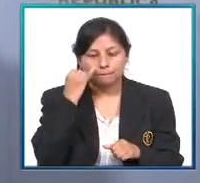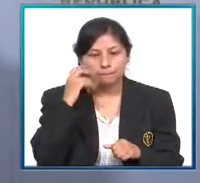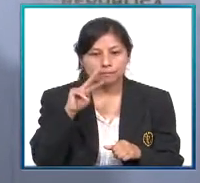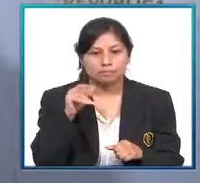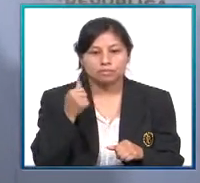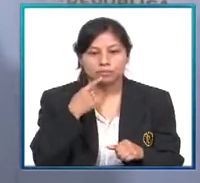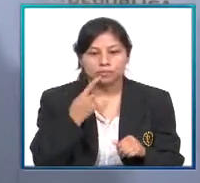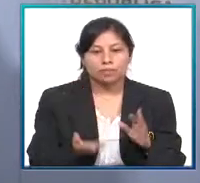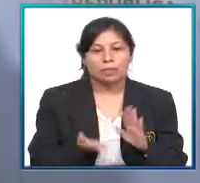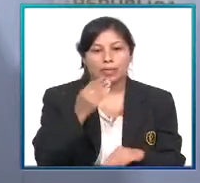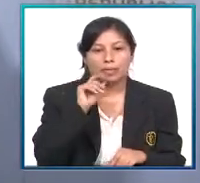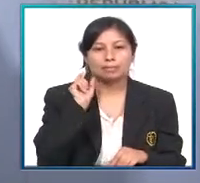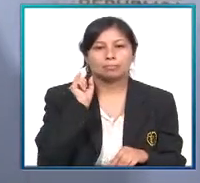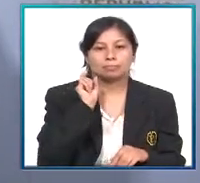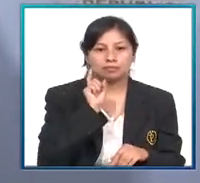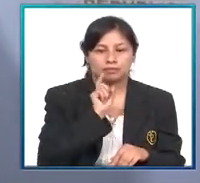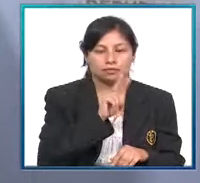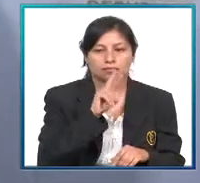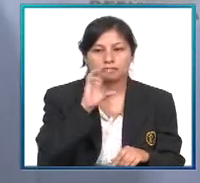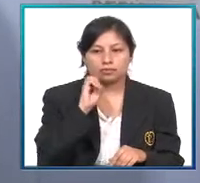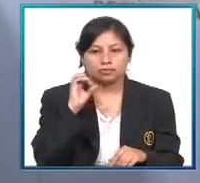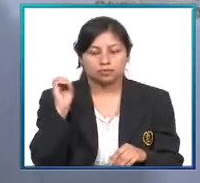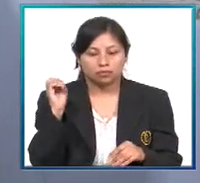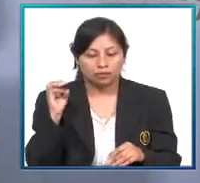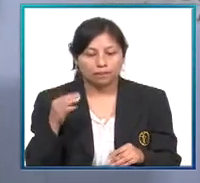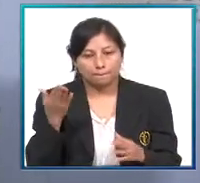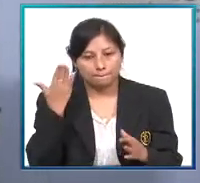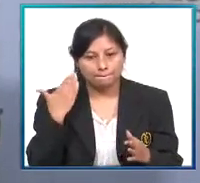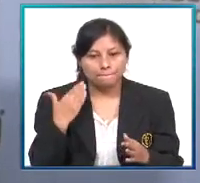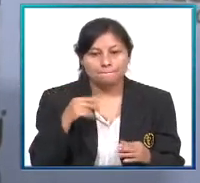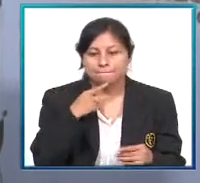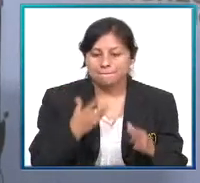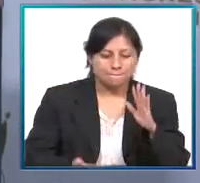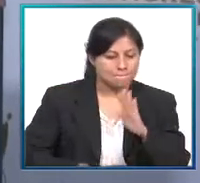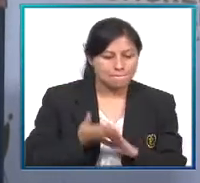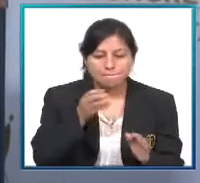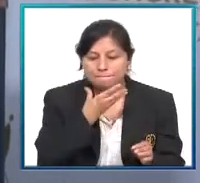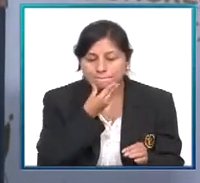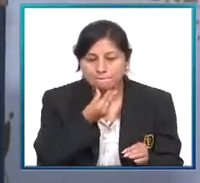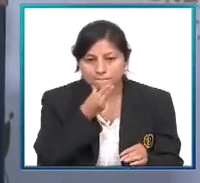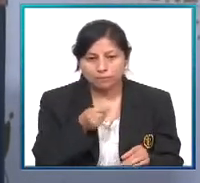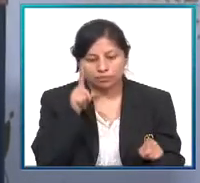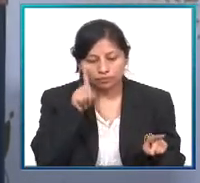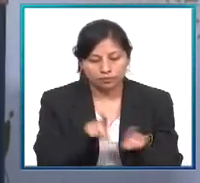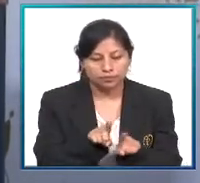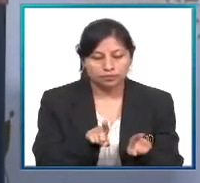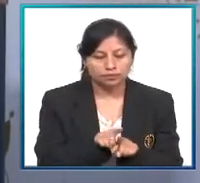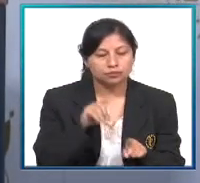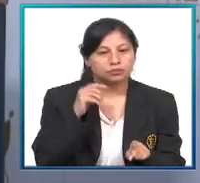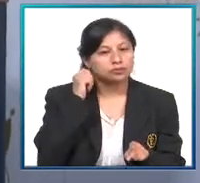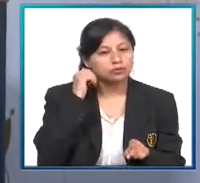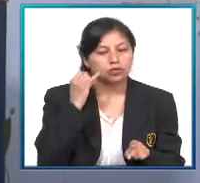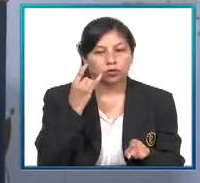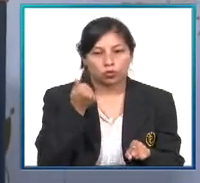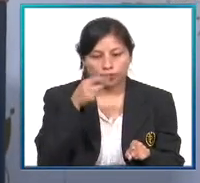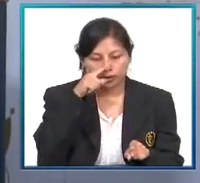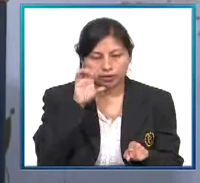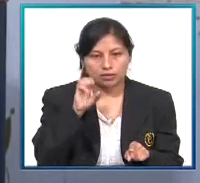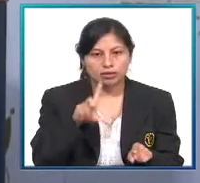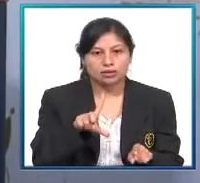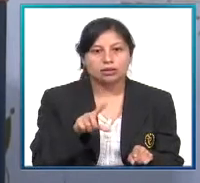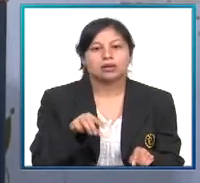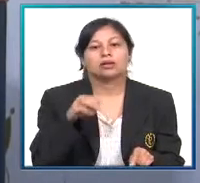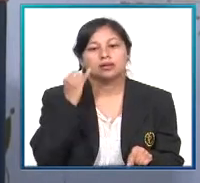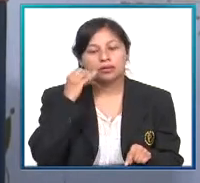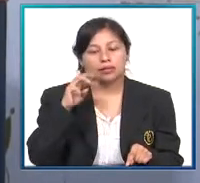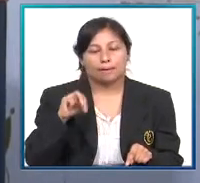de 102 mil jubilados. Recordemos que ahí también está Guatel, está también el